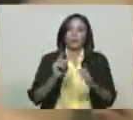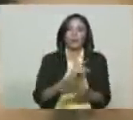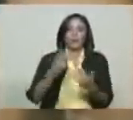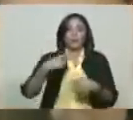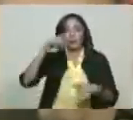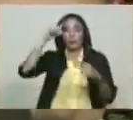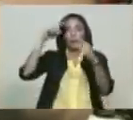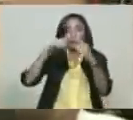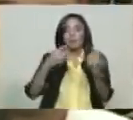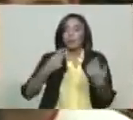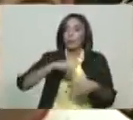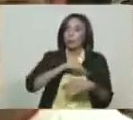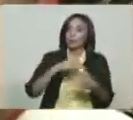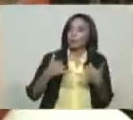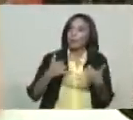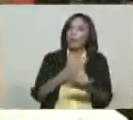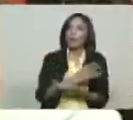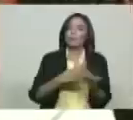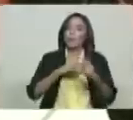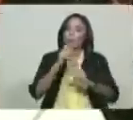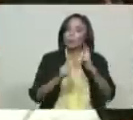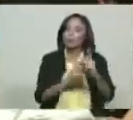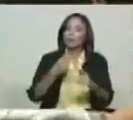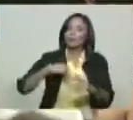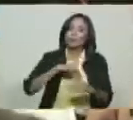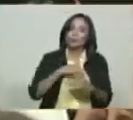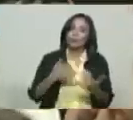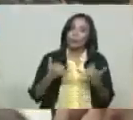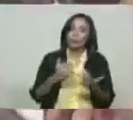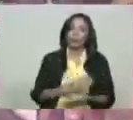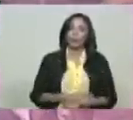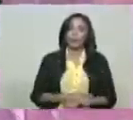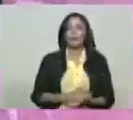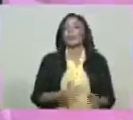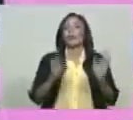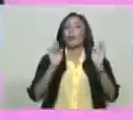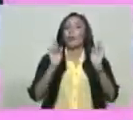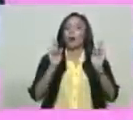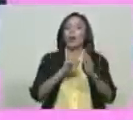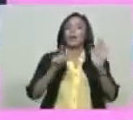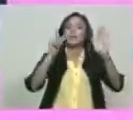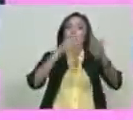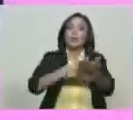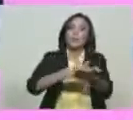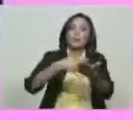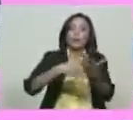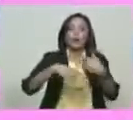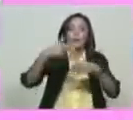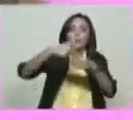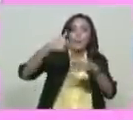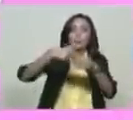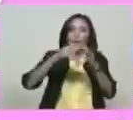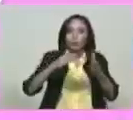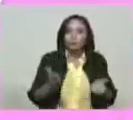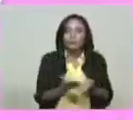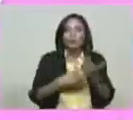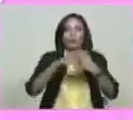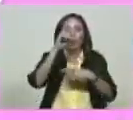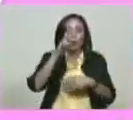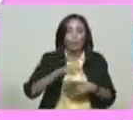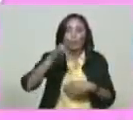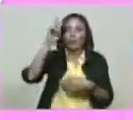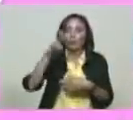meta progresiva, sostenida, es llegar a 6 millones de barriles de petróleo diario producidos por